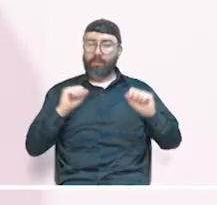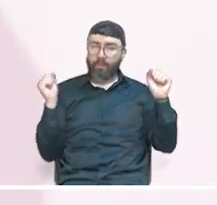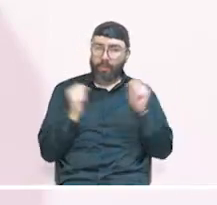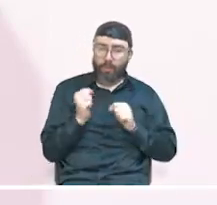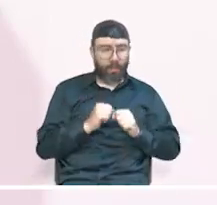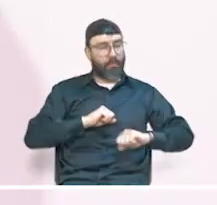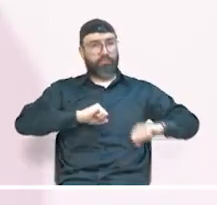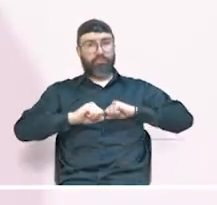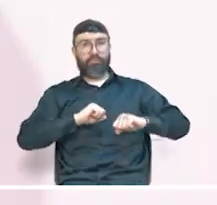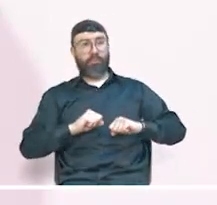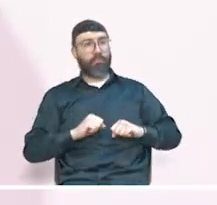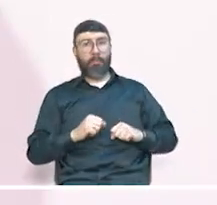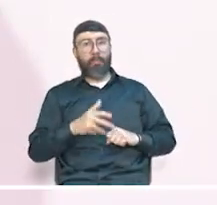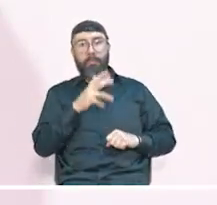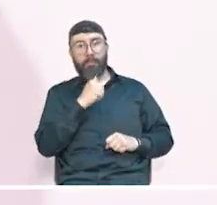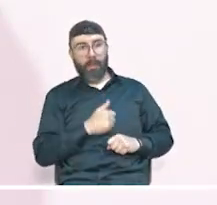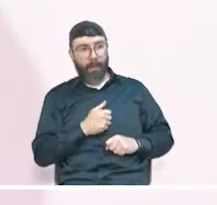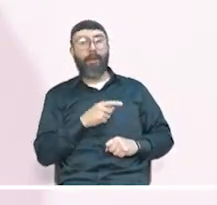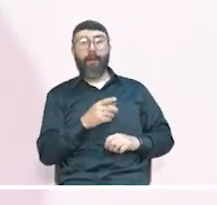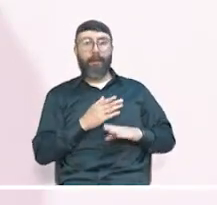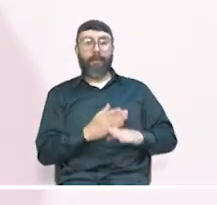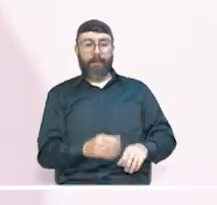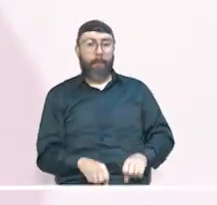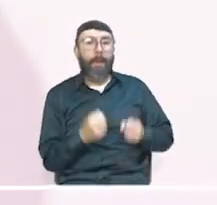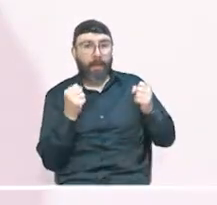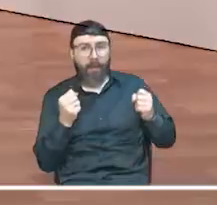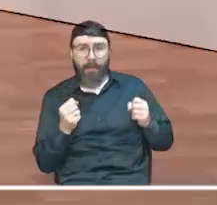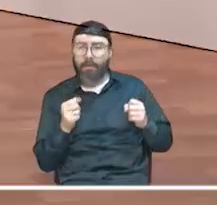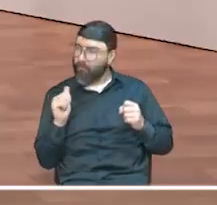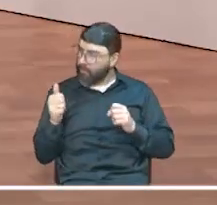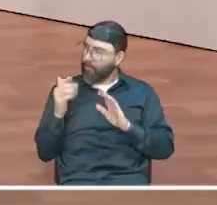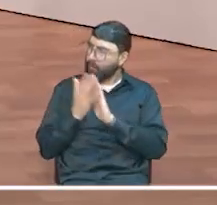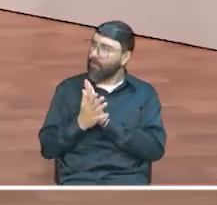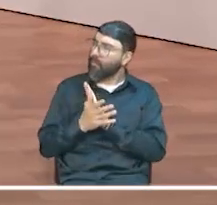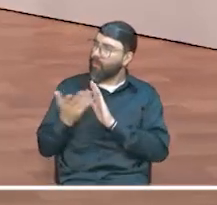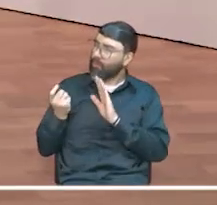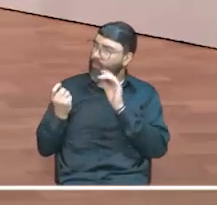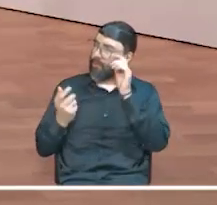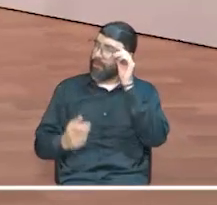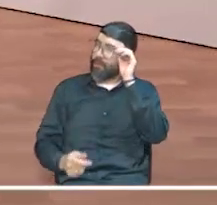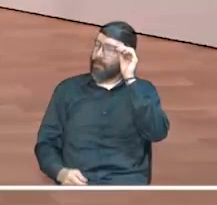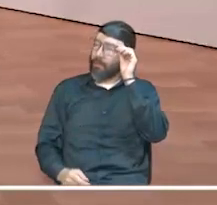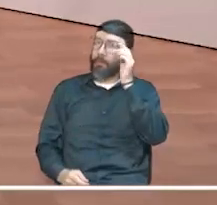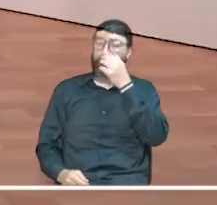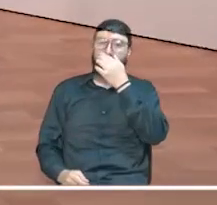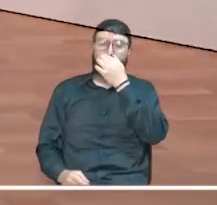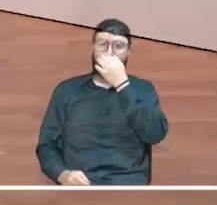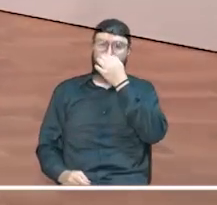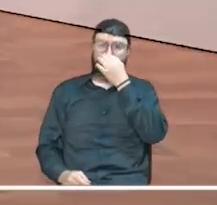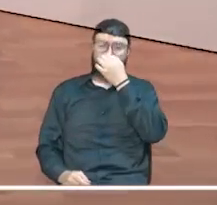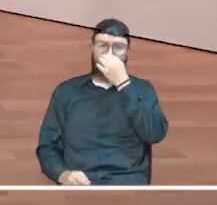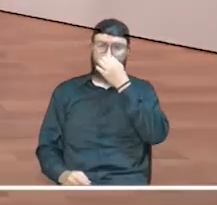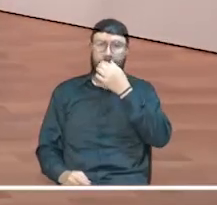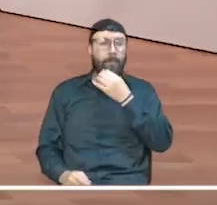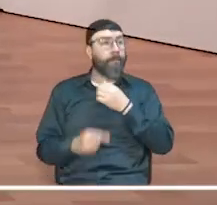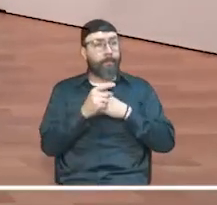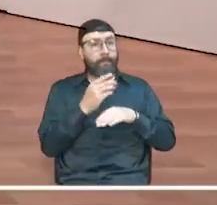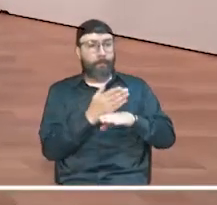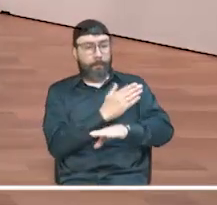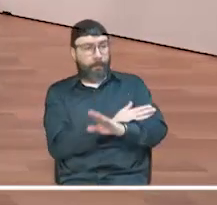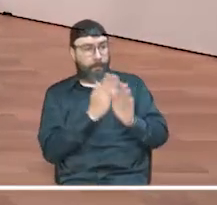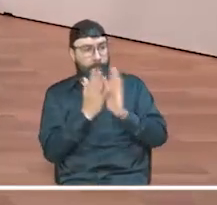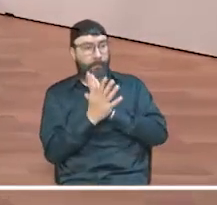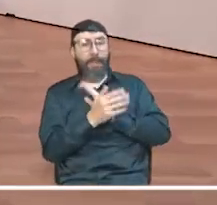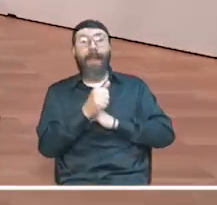estiramiento final, que es lo que va a prevenir mucho las lesiones. Entonces, cuéntenos un poquito, doctor, respecto a eso. Entonces, para complementar algo frente a lo de